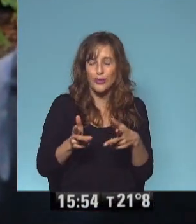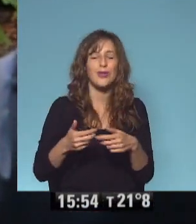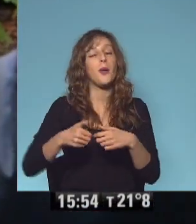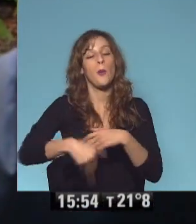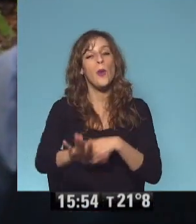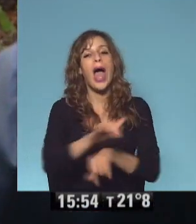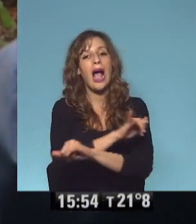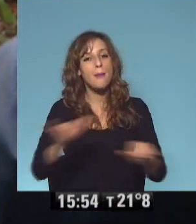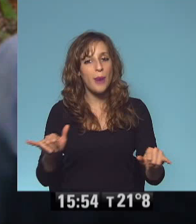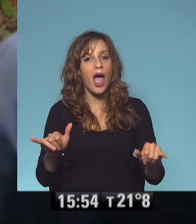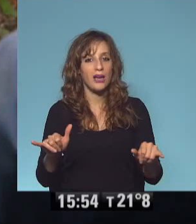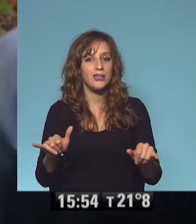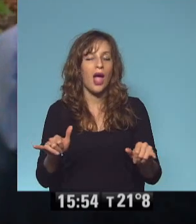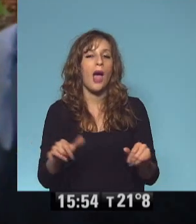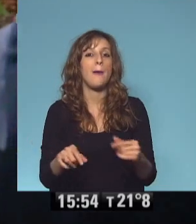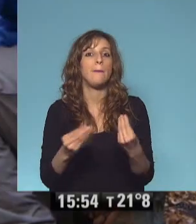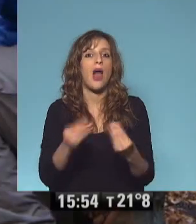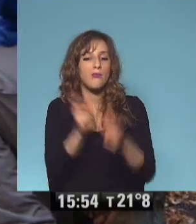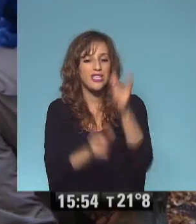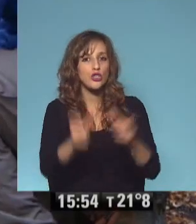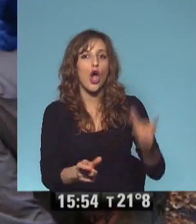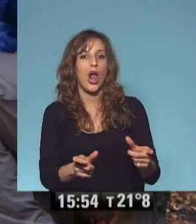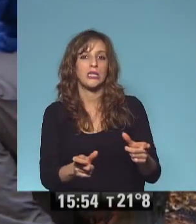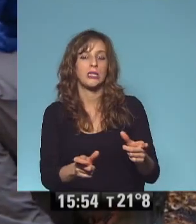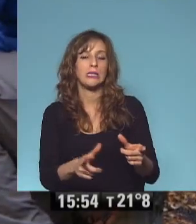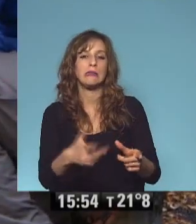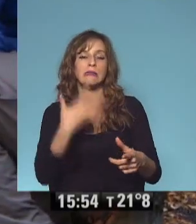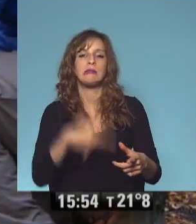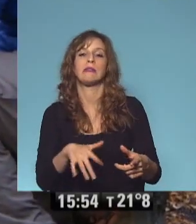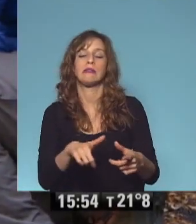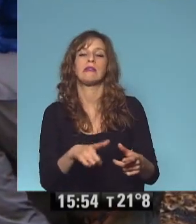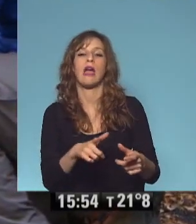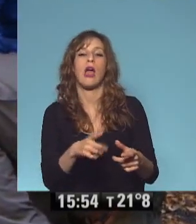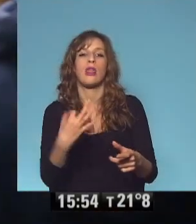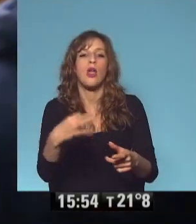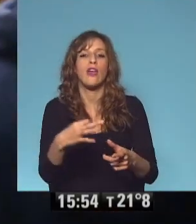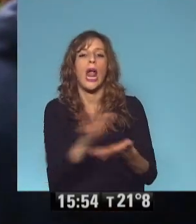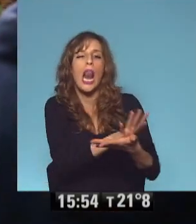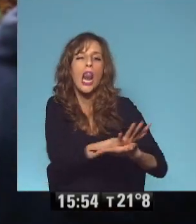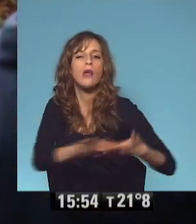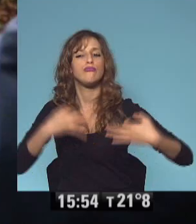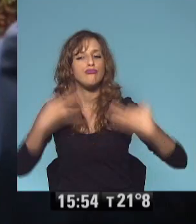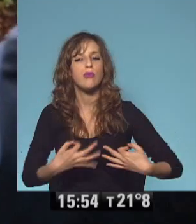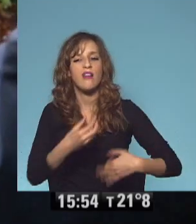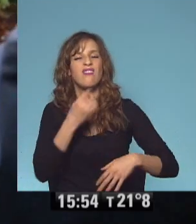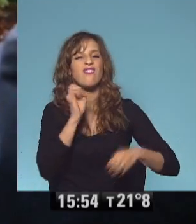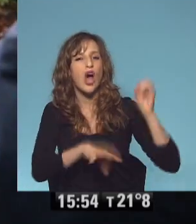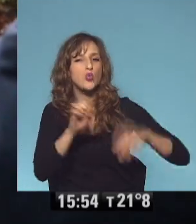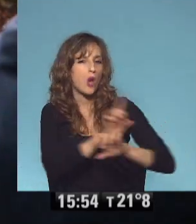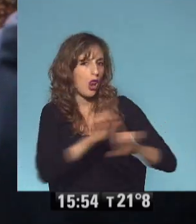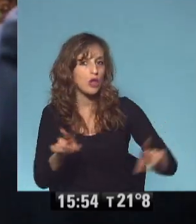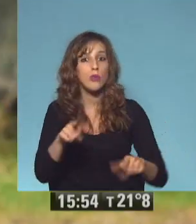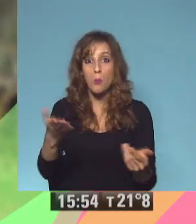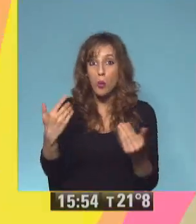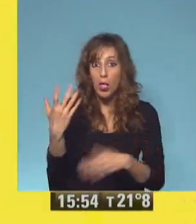eso nos